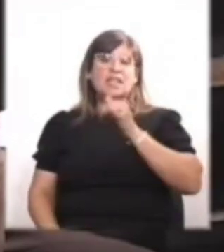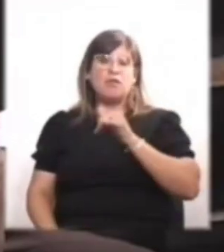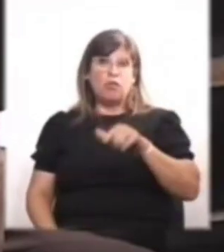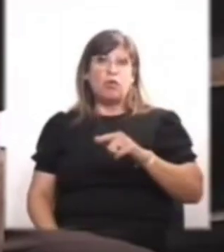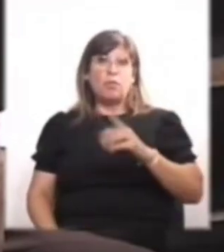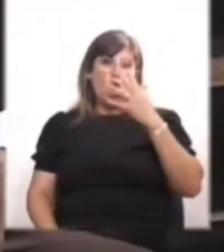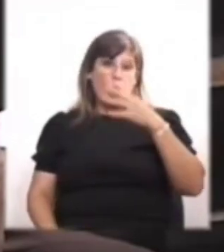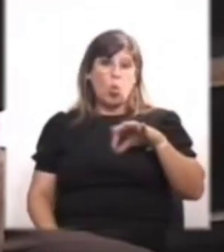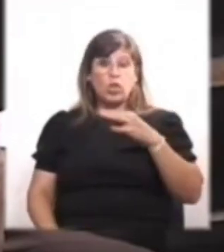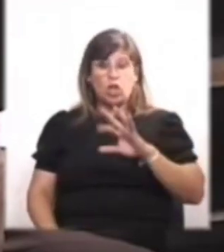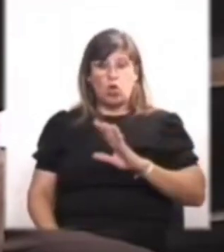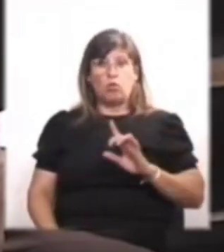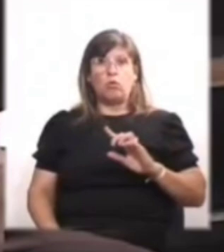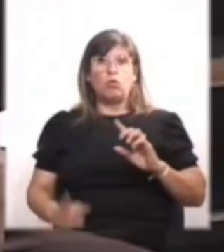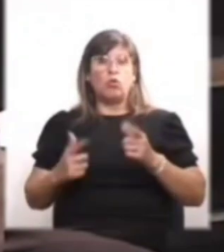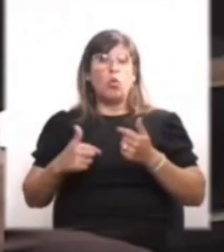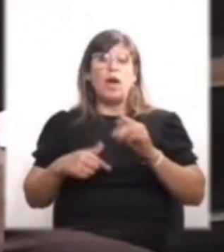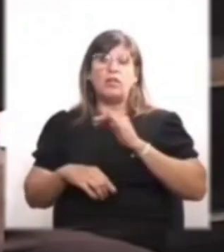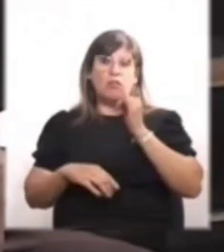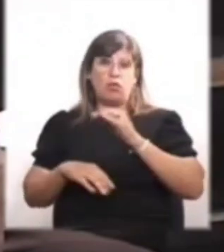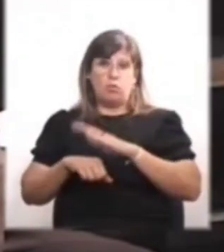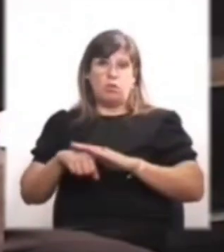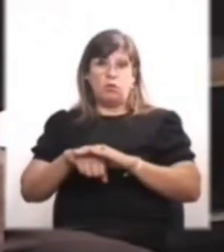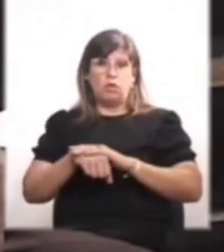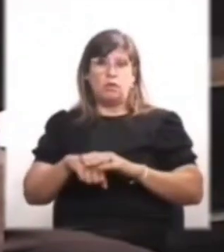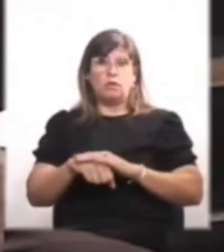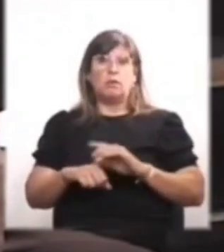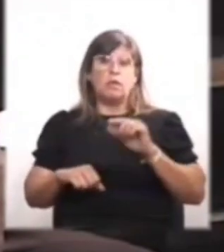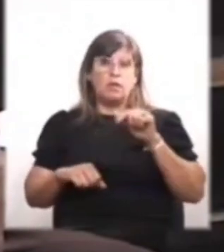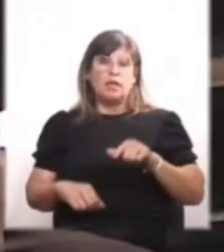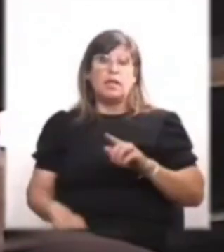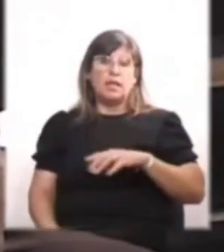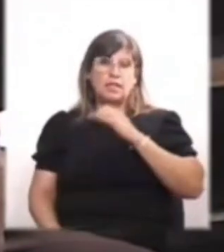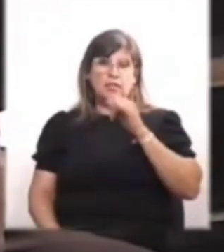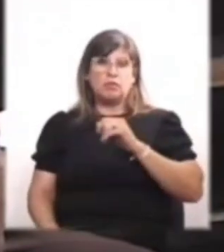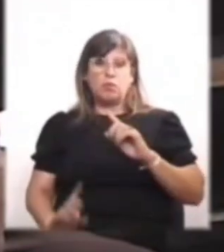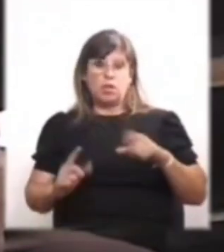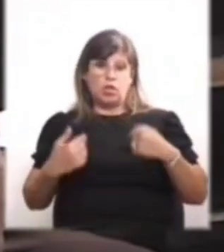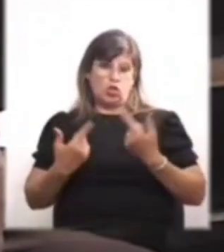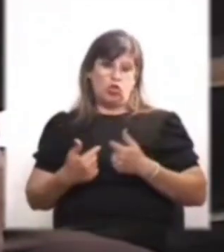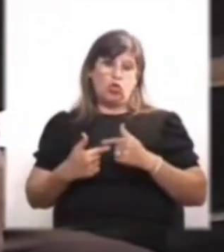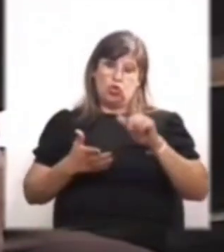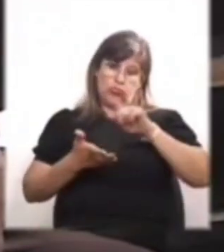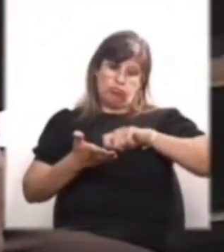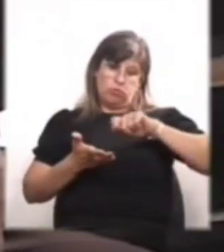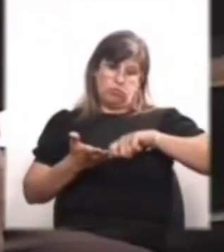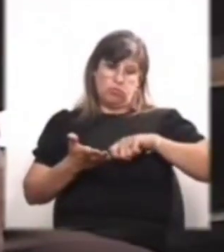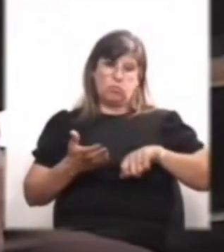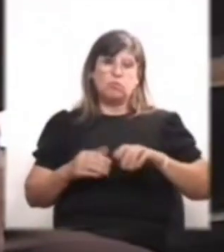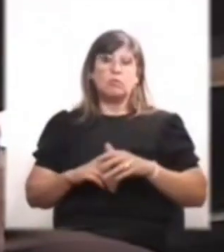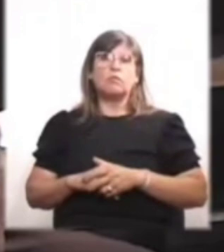informe, único informe, no hay informe en minoría. Es el informe que entre todos redactamos.